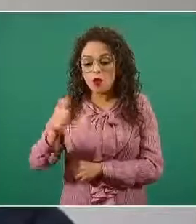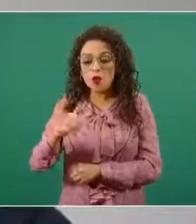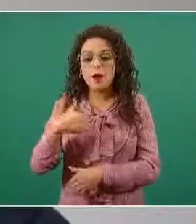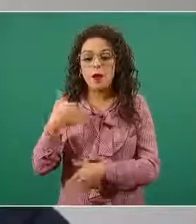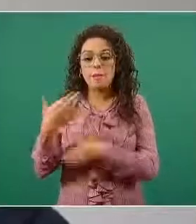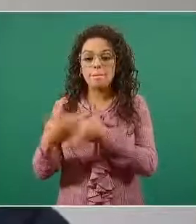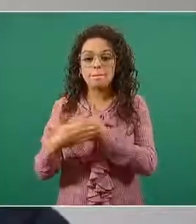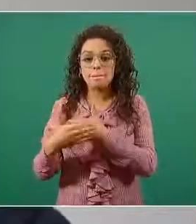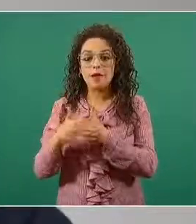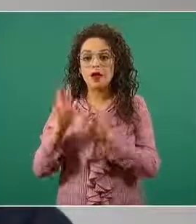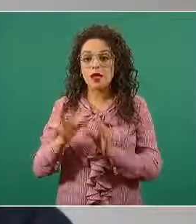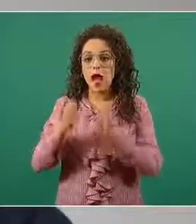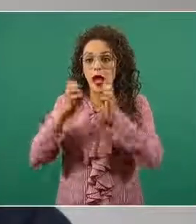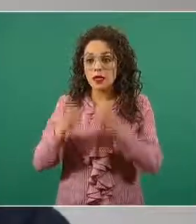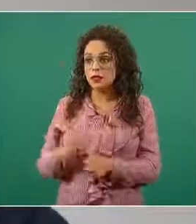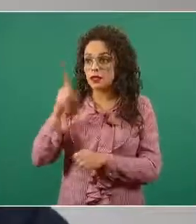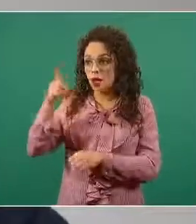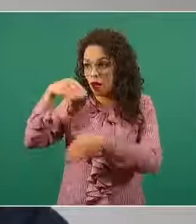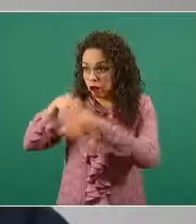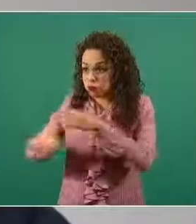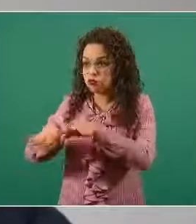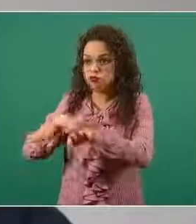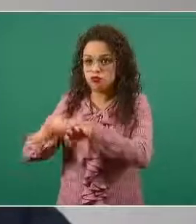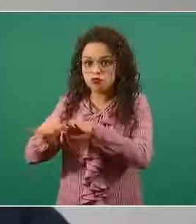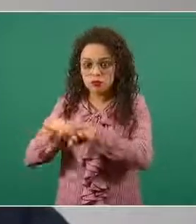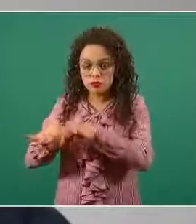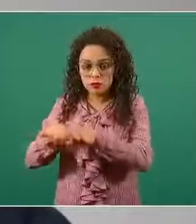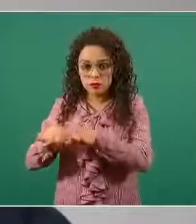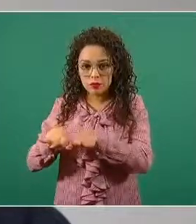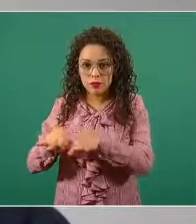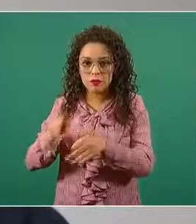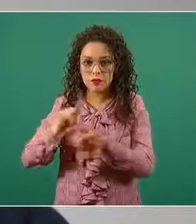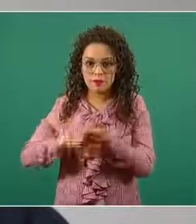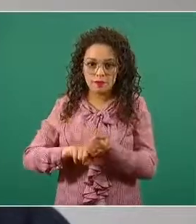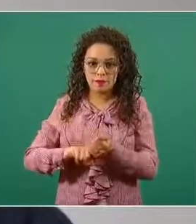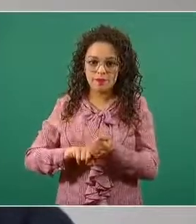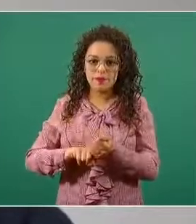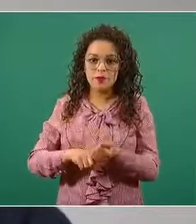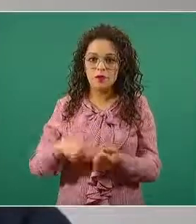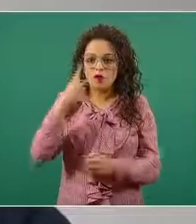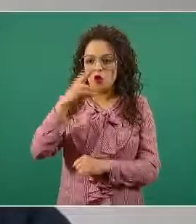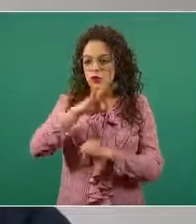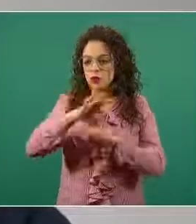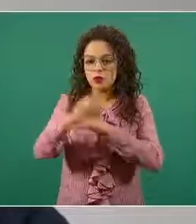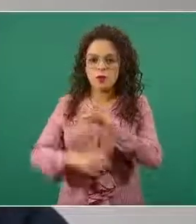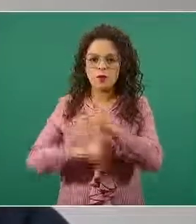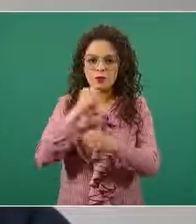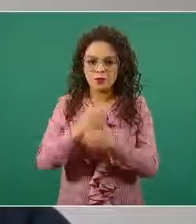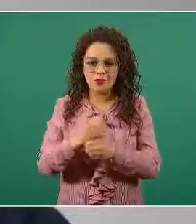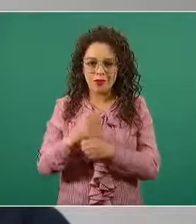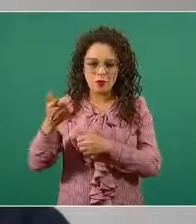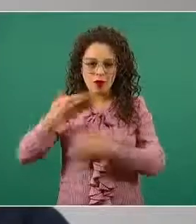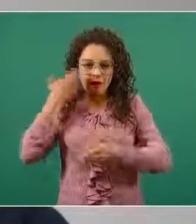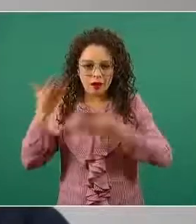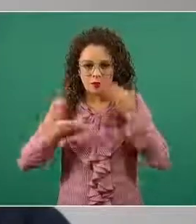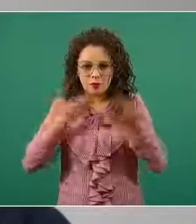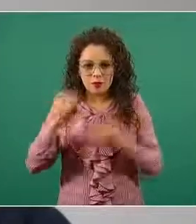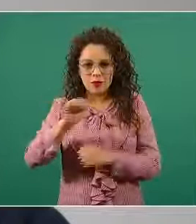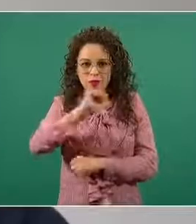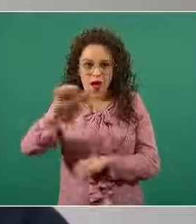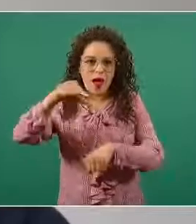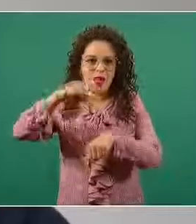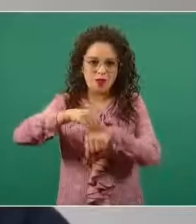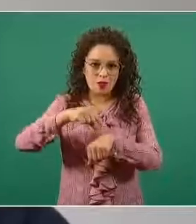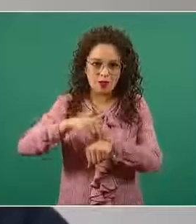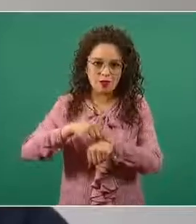internado o en su trabajo social, que son precisamente los dos últimos años de la carrera de Medicina, pues puedan estar obviamente